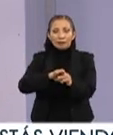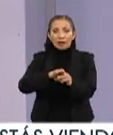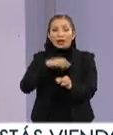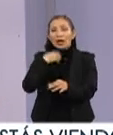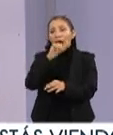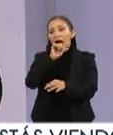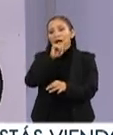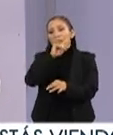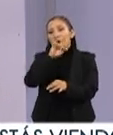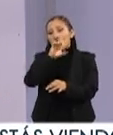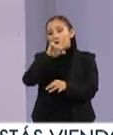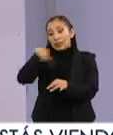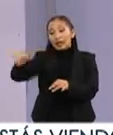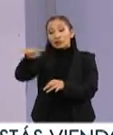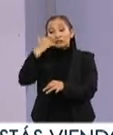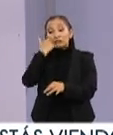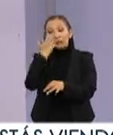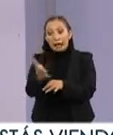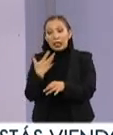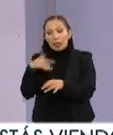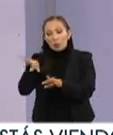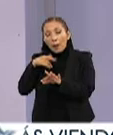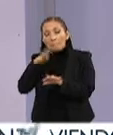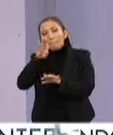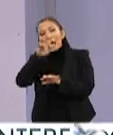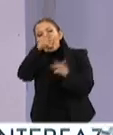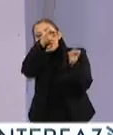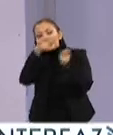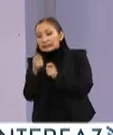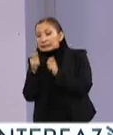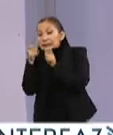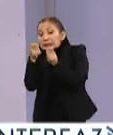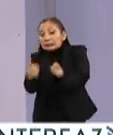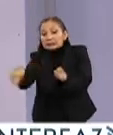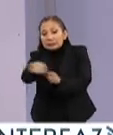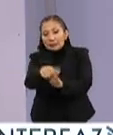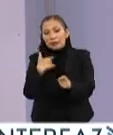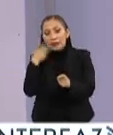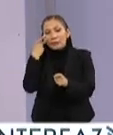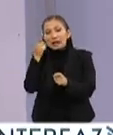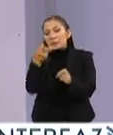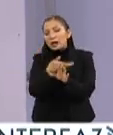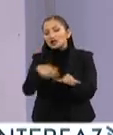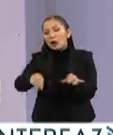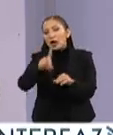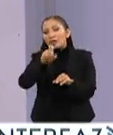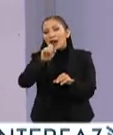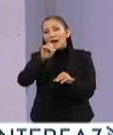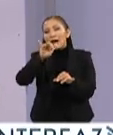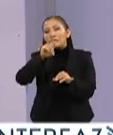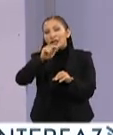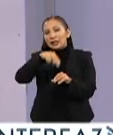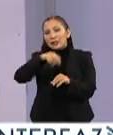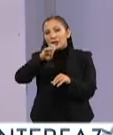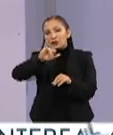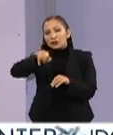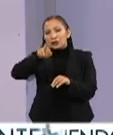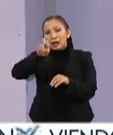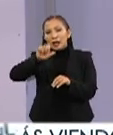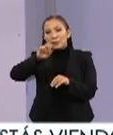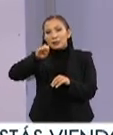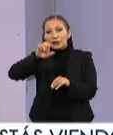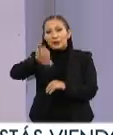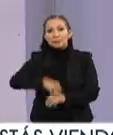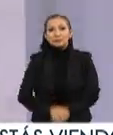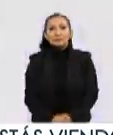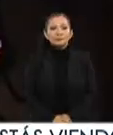mejor dicho, ellos intentan obtener estas becas o darles estas becas, y precisamente vamos a ver qué pasó en este draft de la NBA Junior NBA.